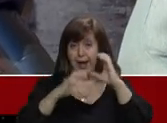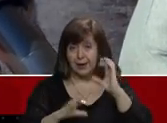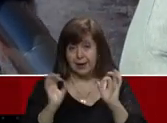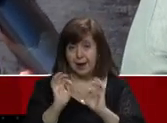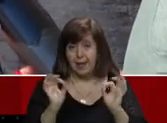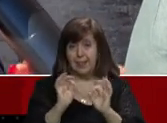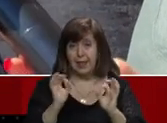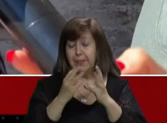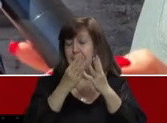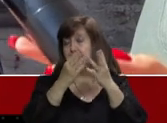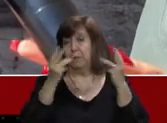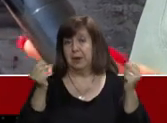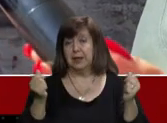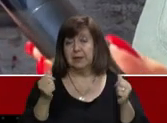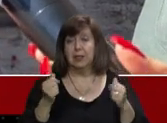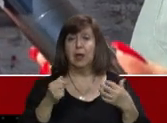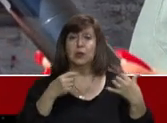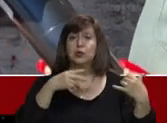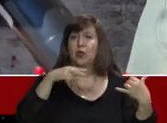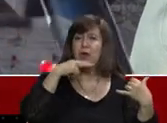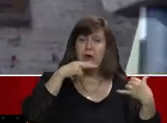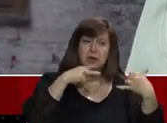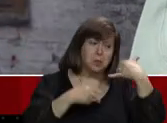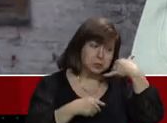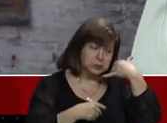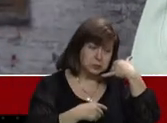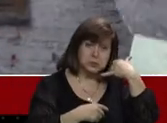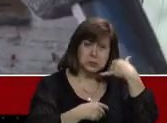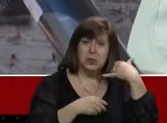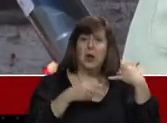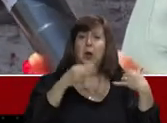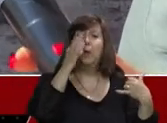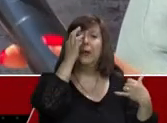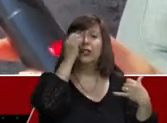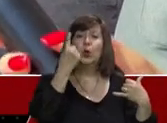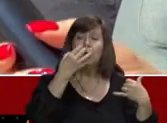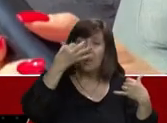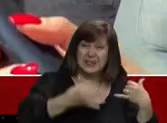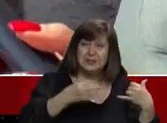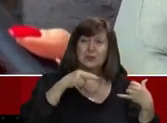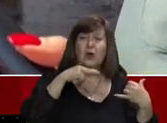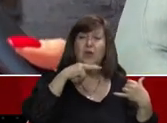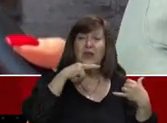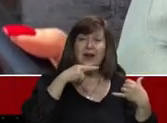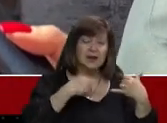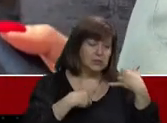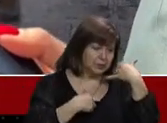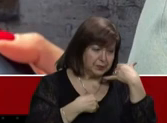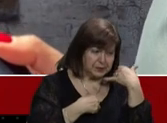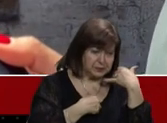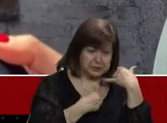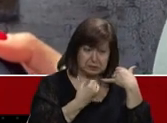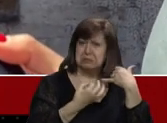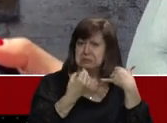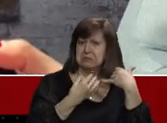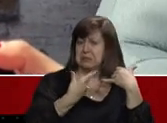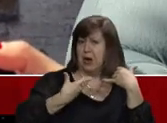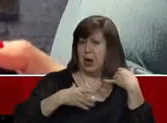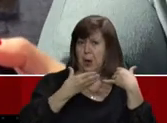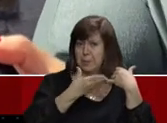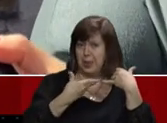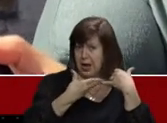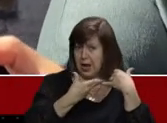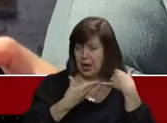la última comunicación hablé bien con ella cuesta 21 de agosto claro fue el 21 que yo tuve la comunicación con ella porque